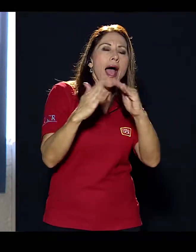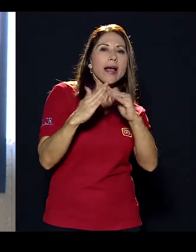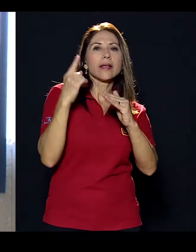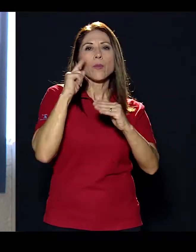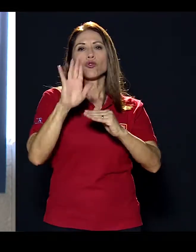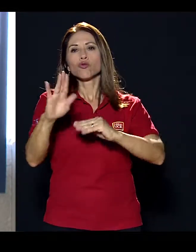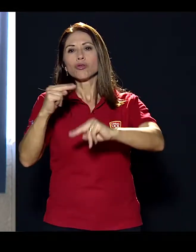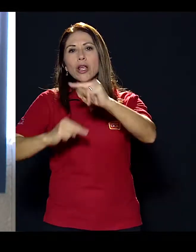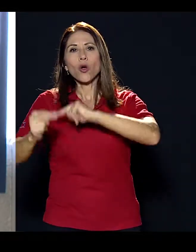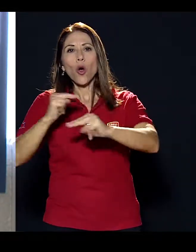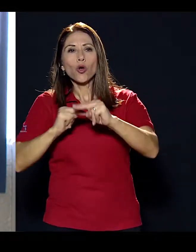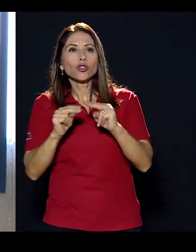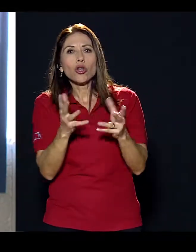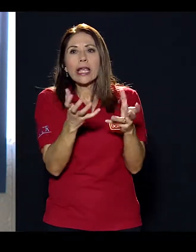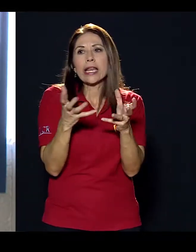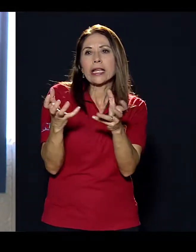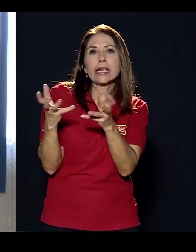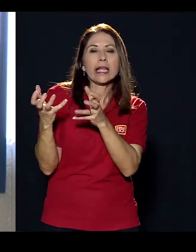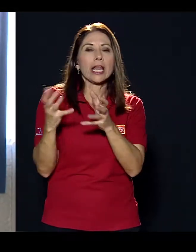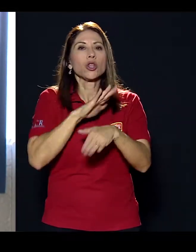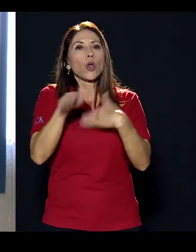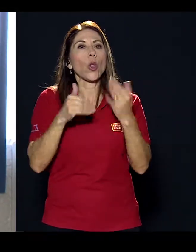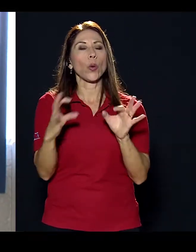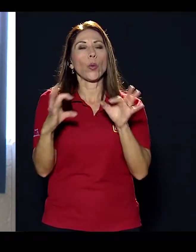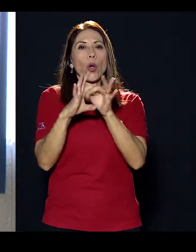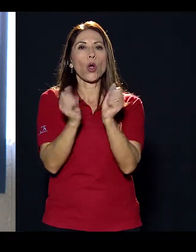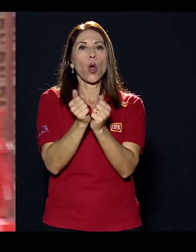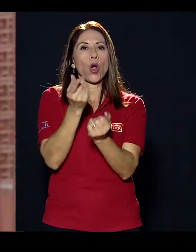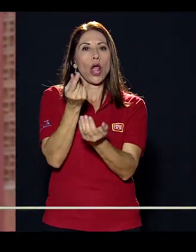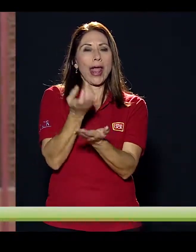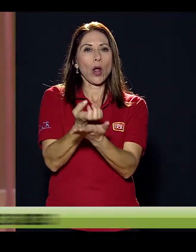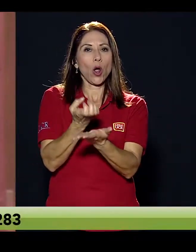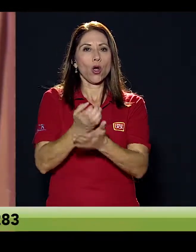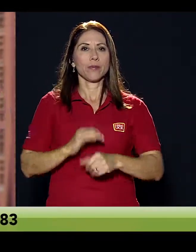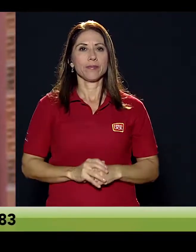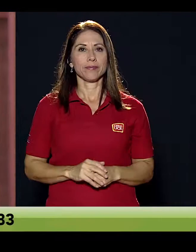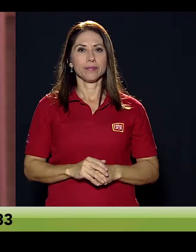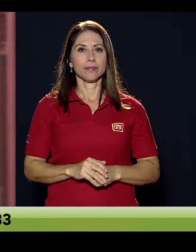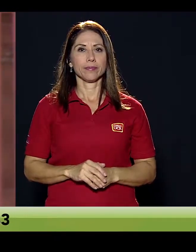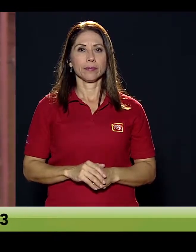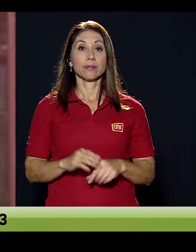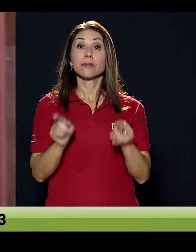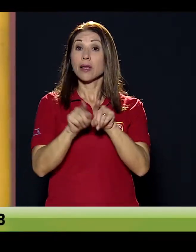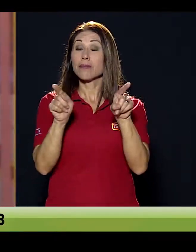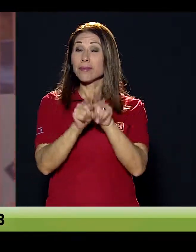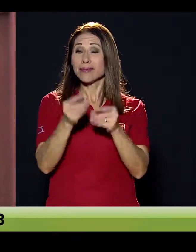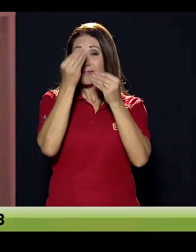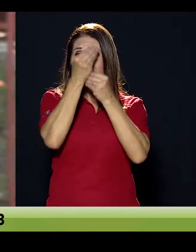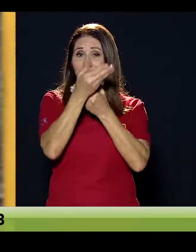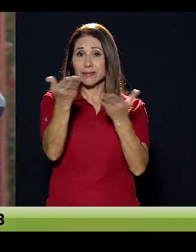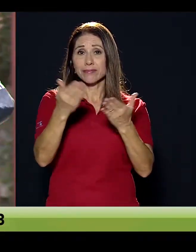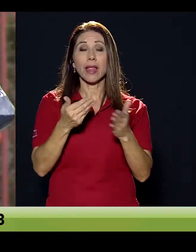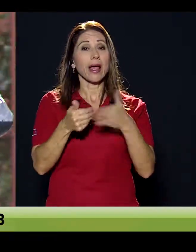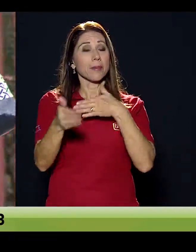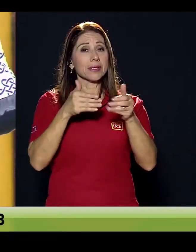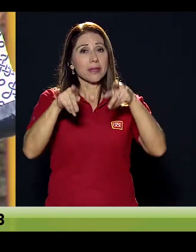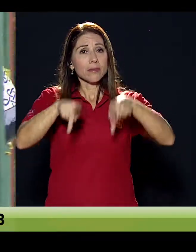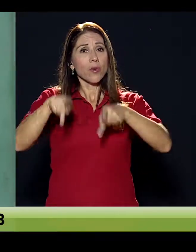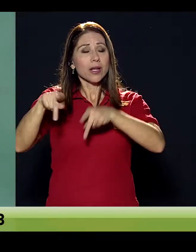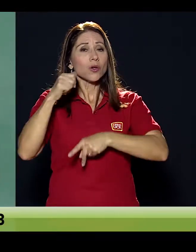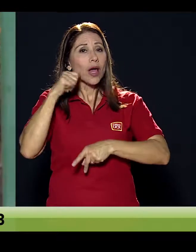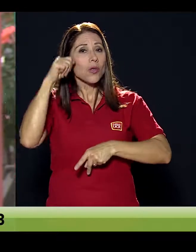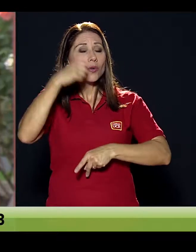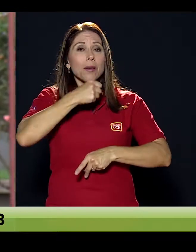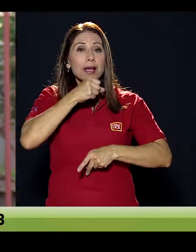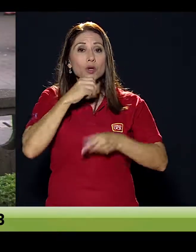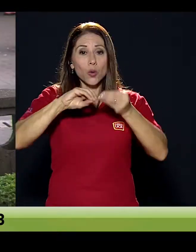terrenos, negocios, o sea, todo lo que tiene que ver con la parte económica. Cabe recalcar que a pesar de que la población